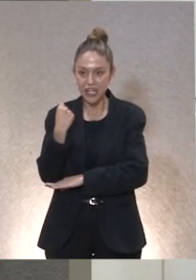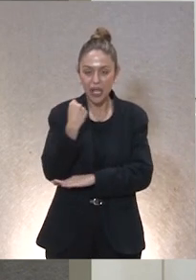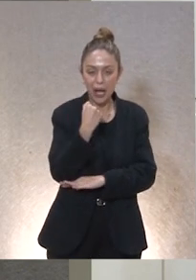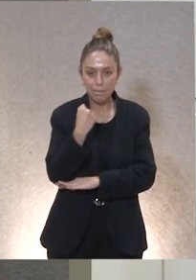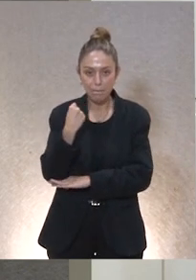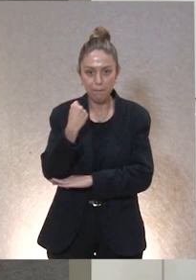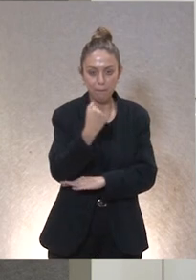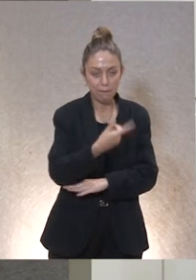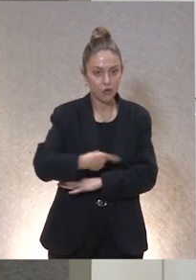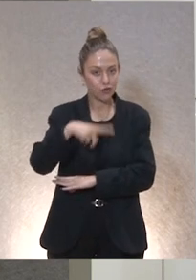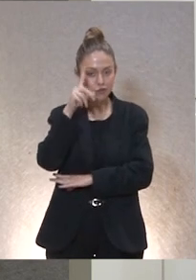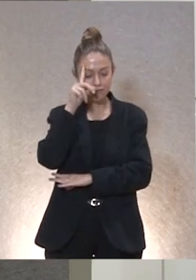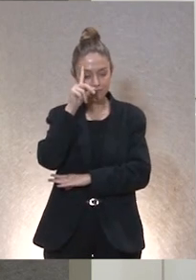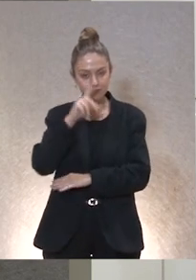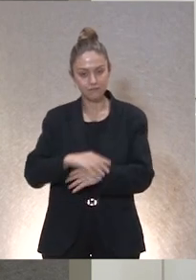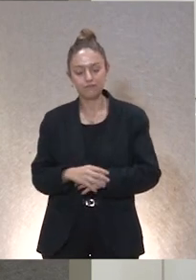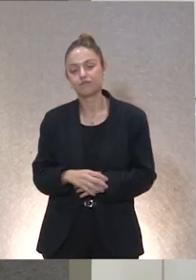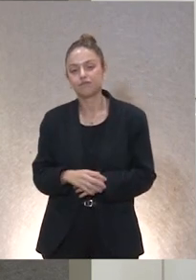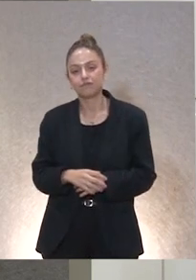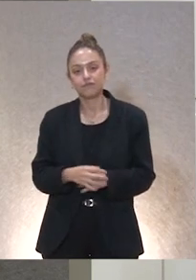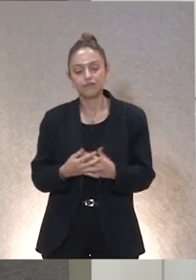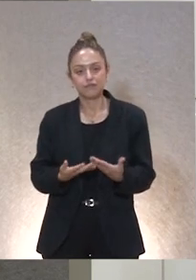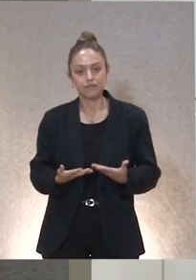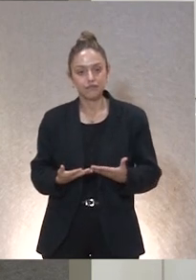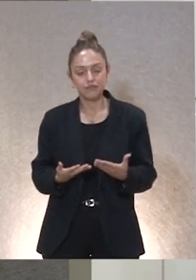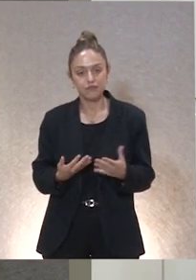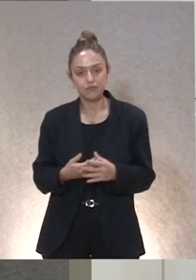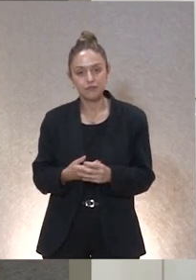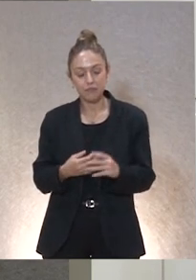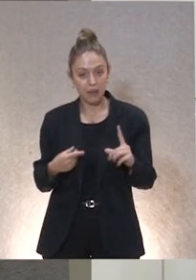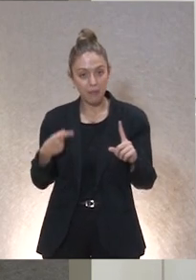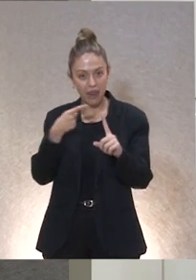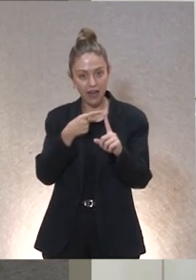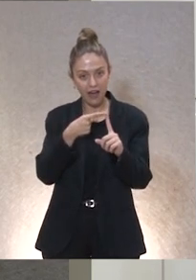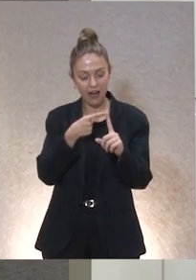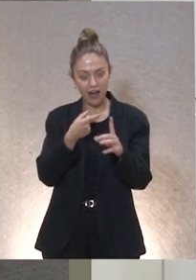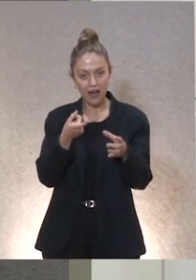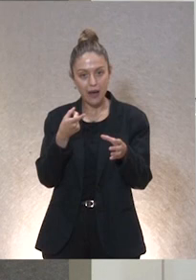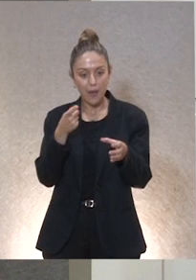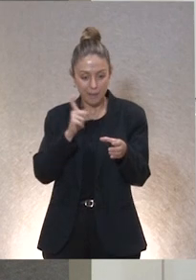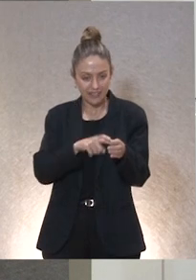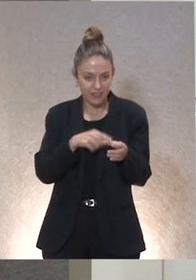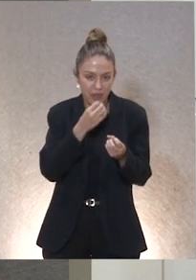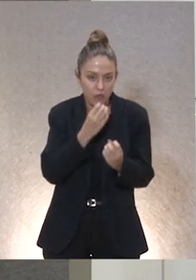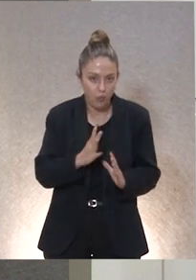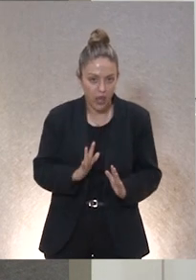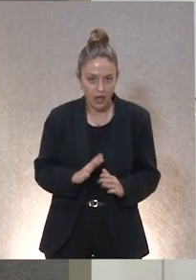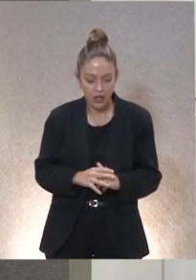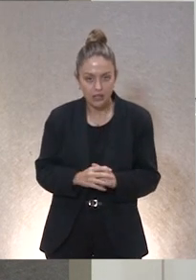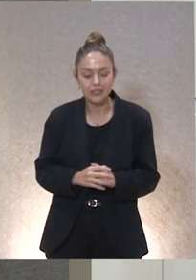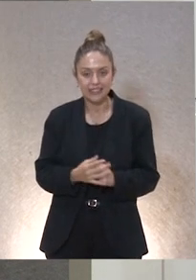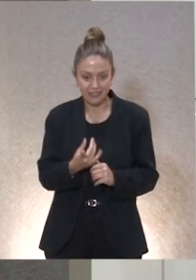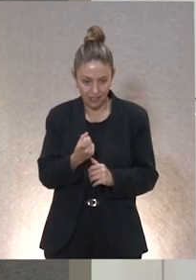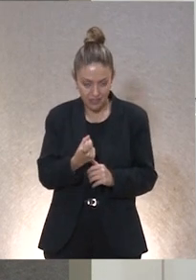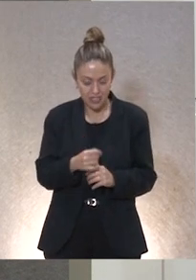para estas para hacer una eh participación eh buena y y